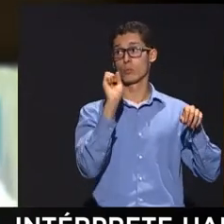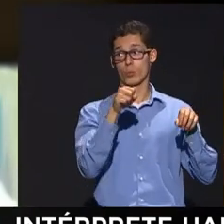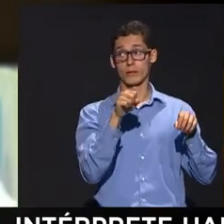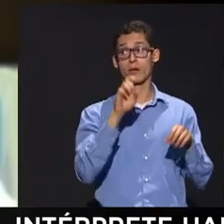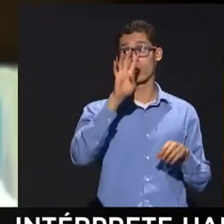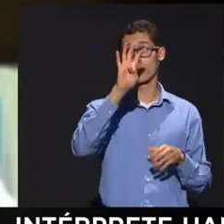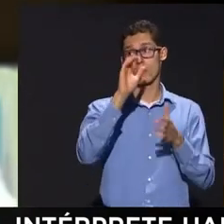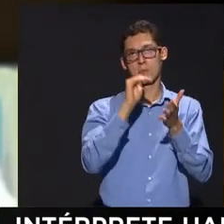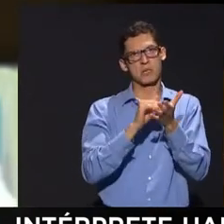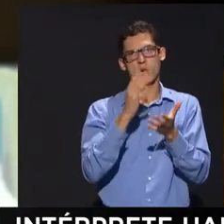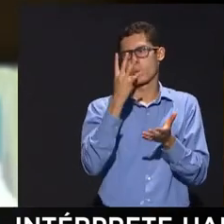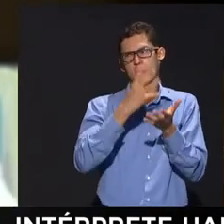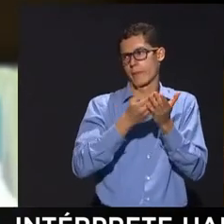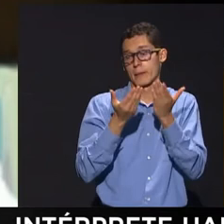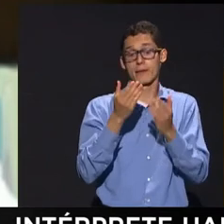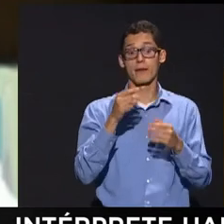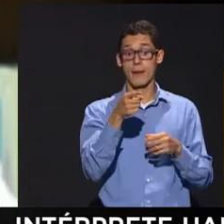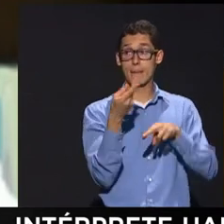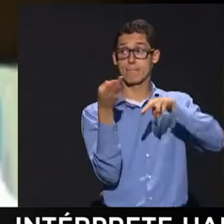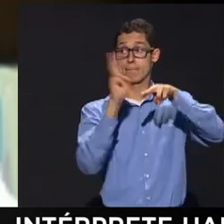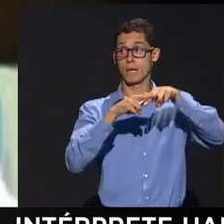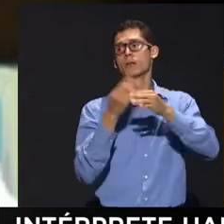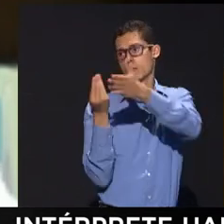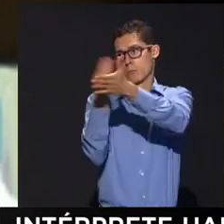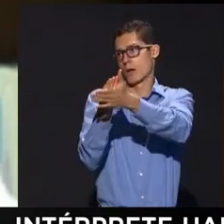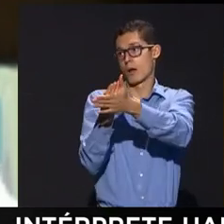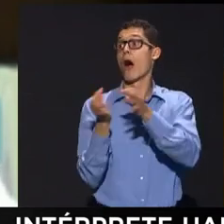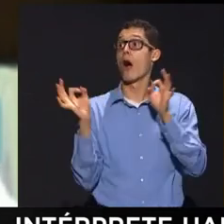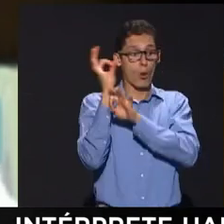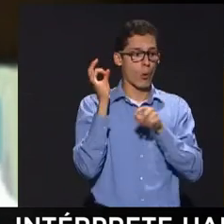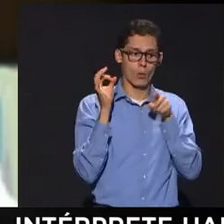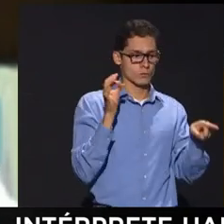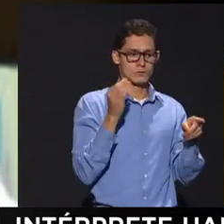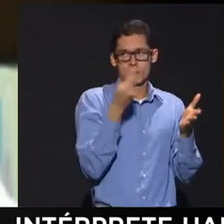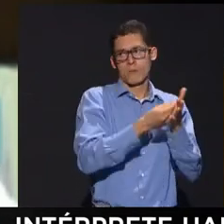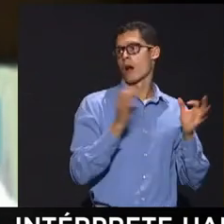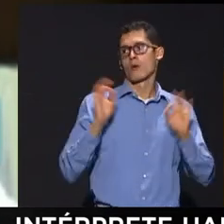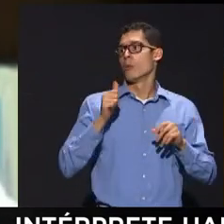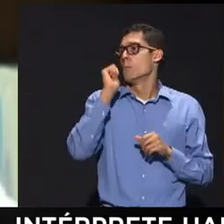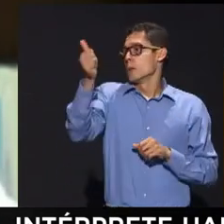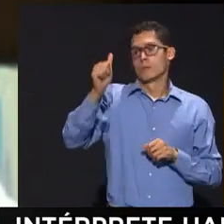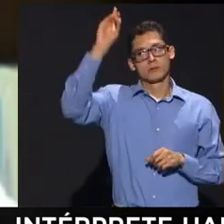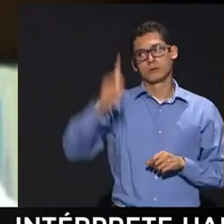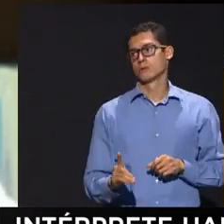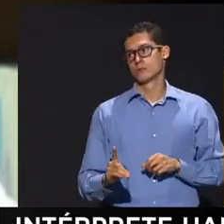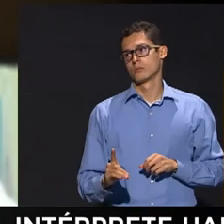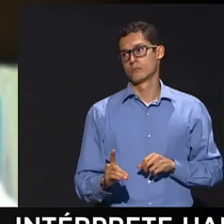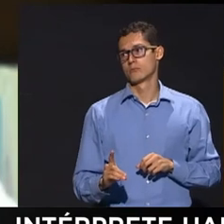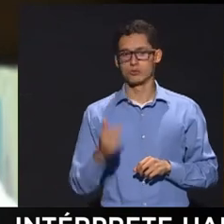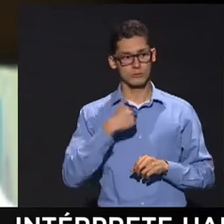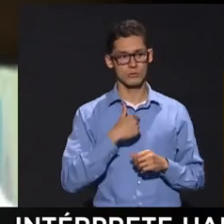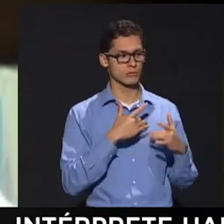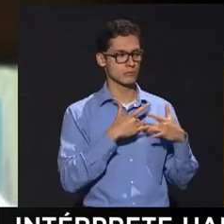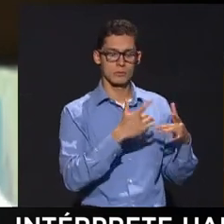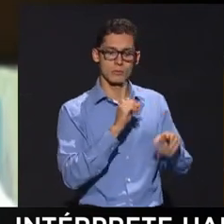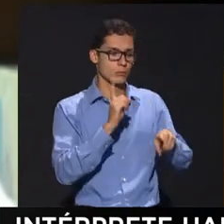la decisión que tome la familia no tiene ningún efecto sobre el pago